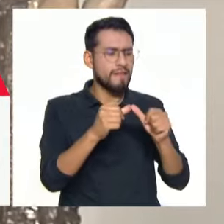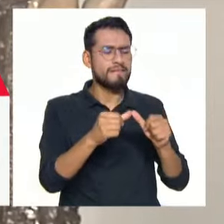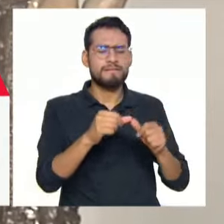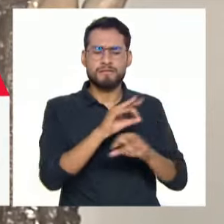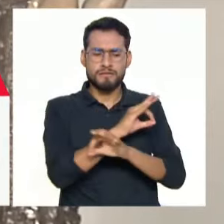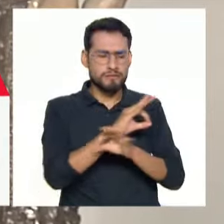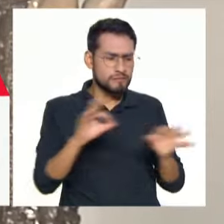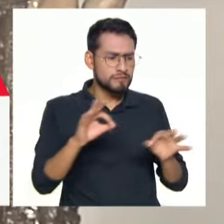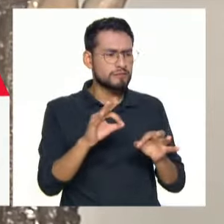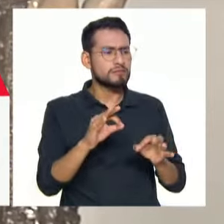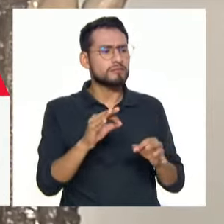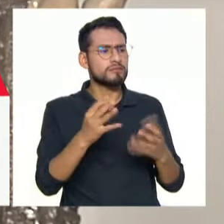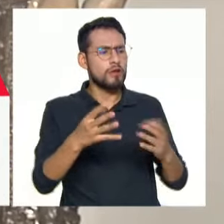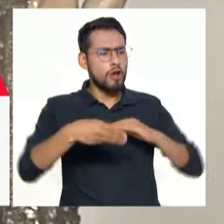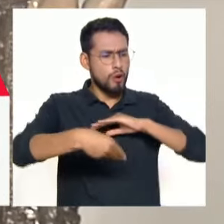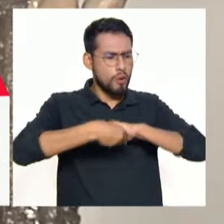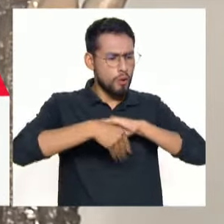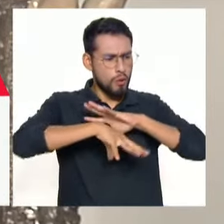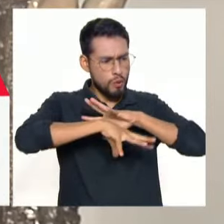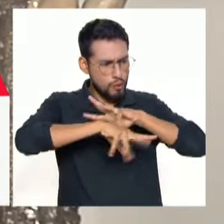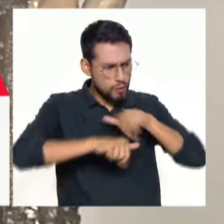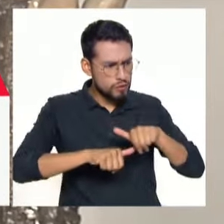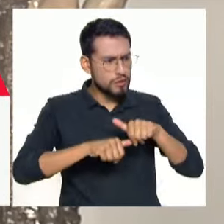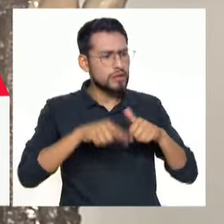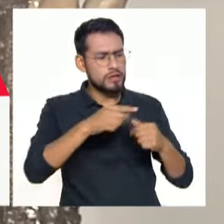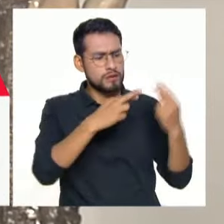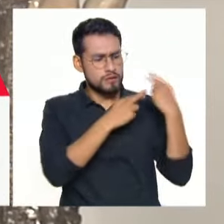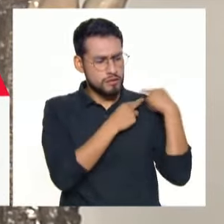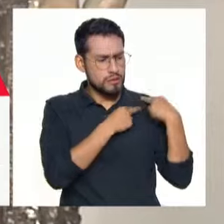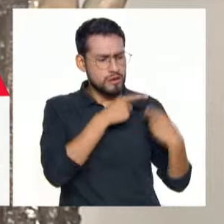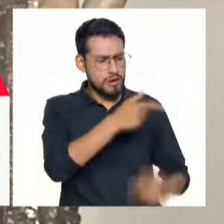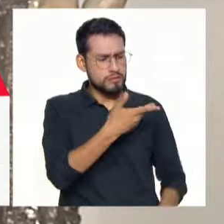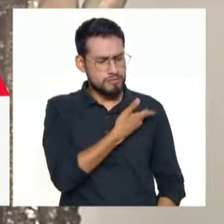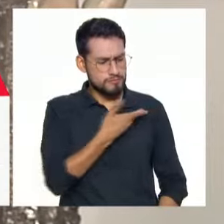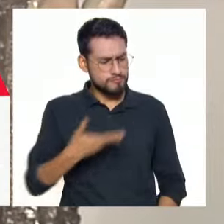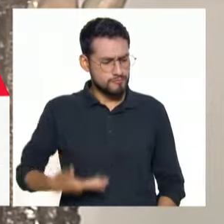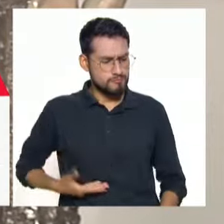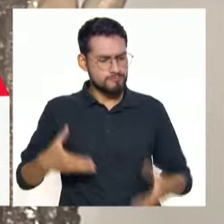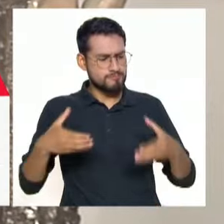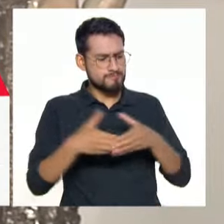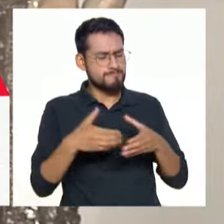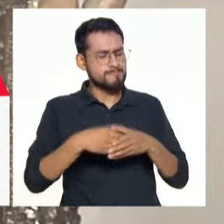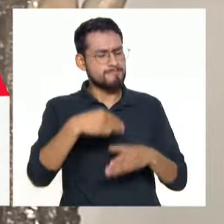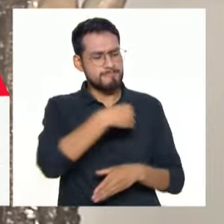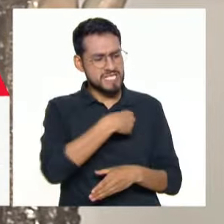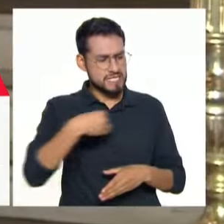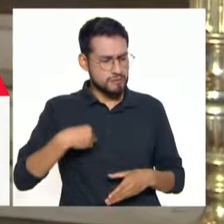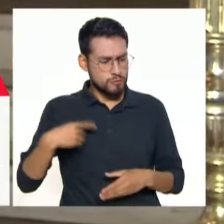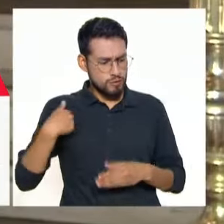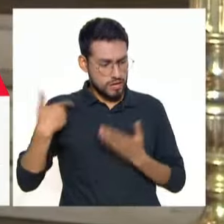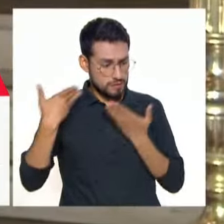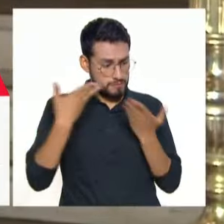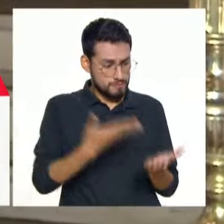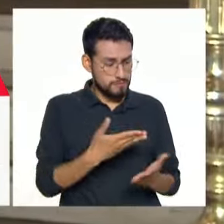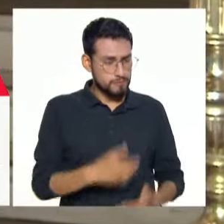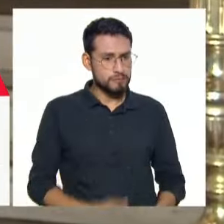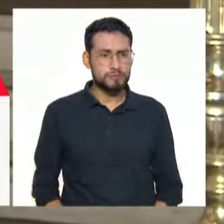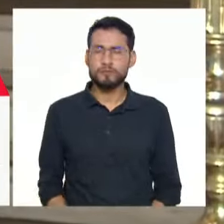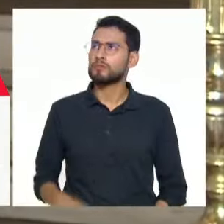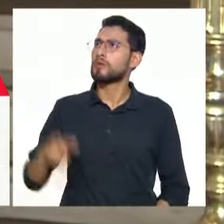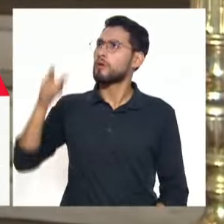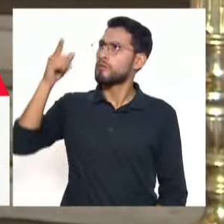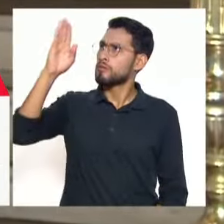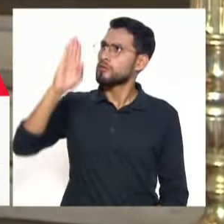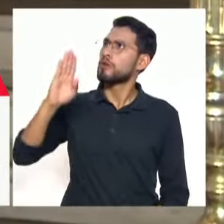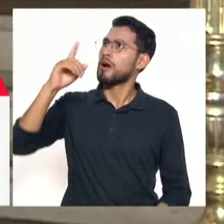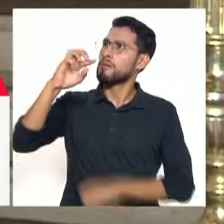sin cometer actos de corrupción, el cargo de Presidente del Consejo de Ministros que le confío? Por Dios y por